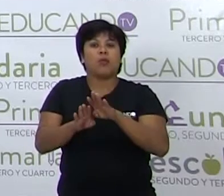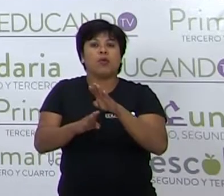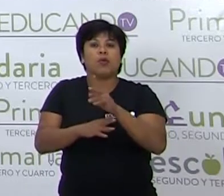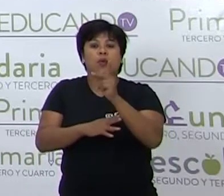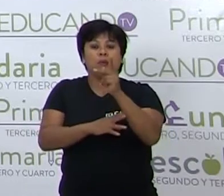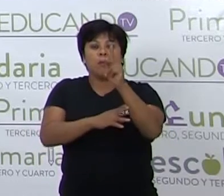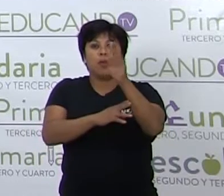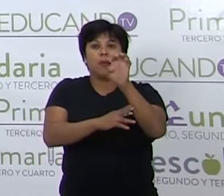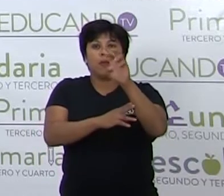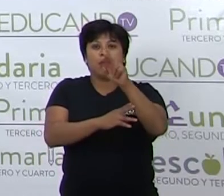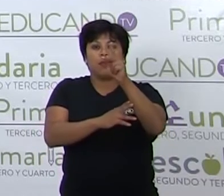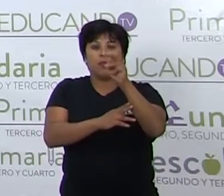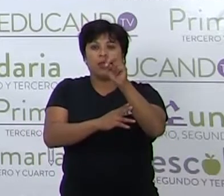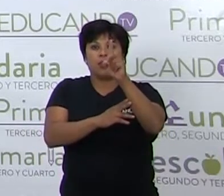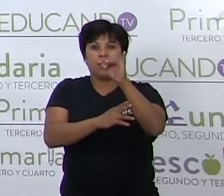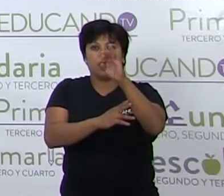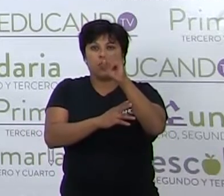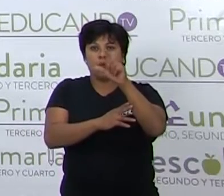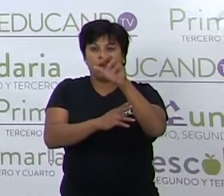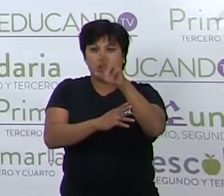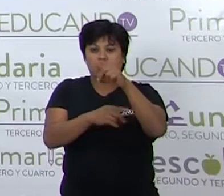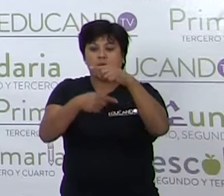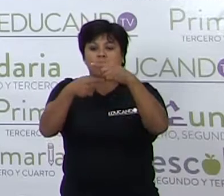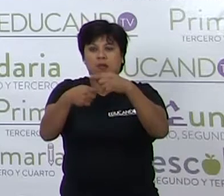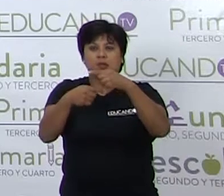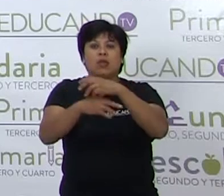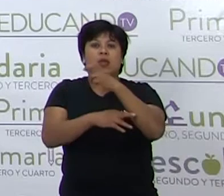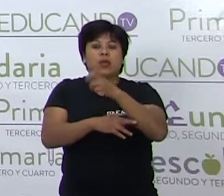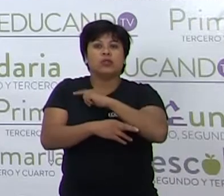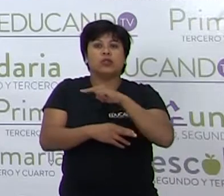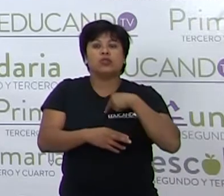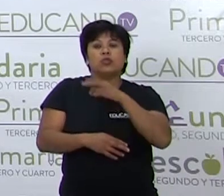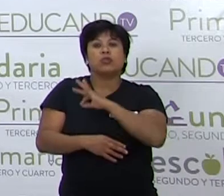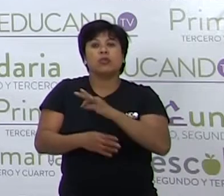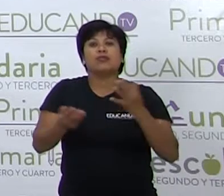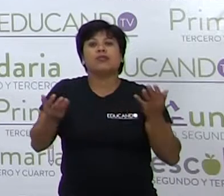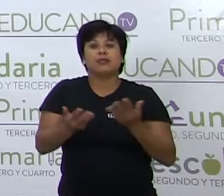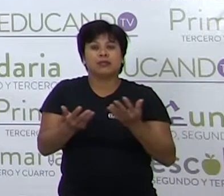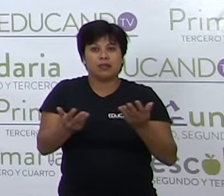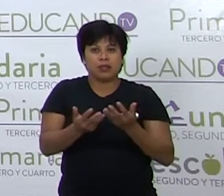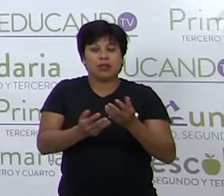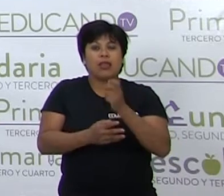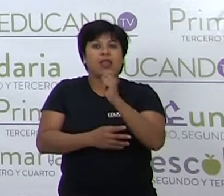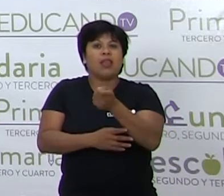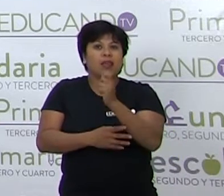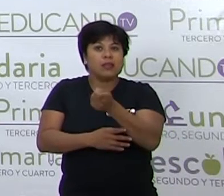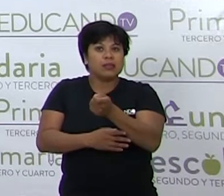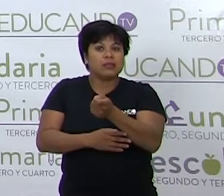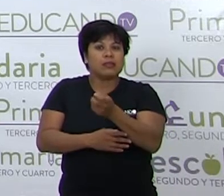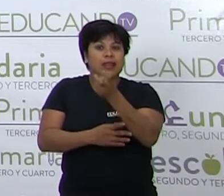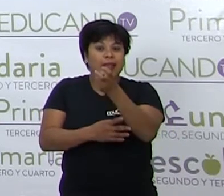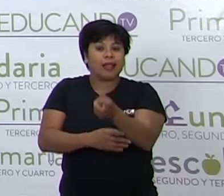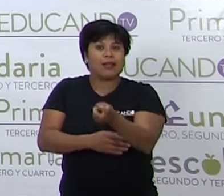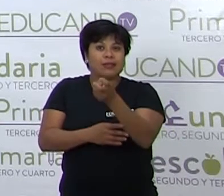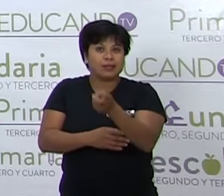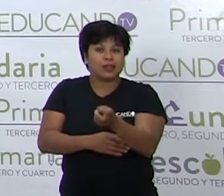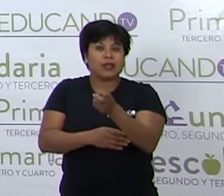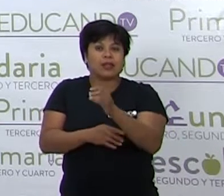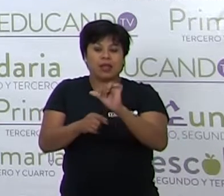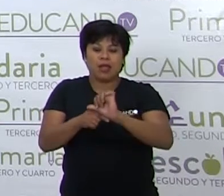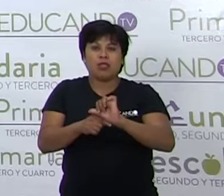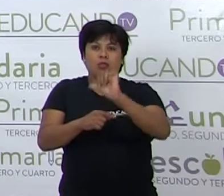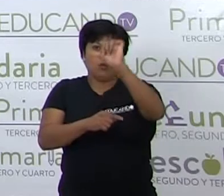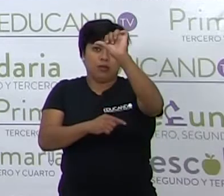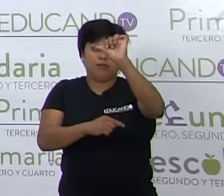50 en dos líneas perpendiculares y a partir de esto podemos trazar lo que es este esta altura